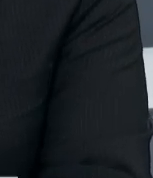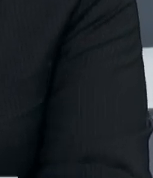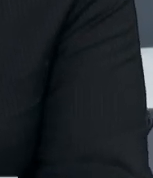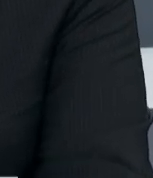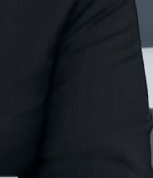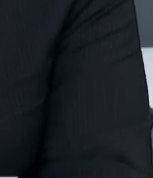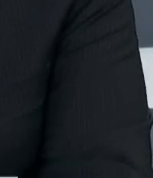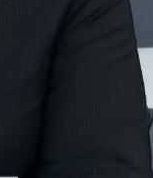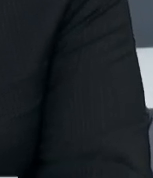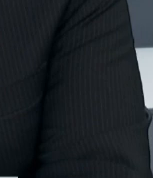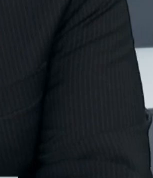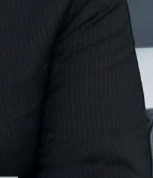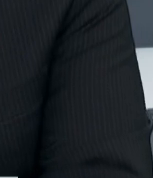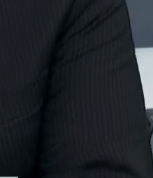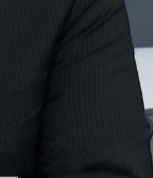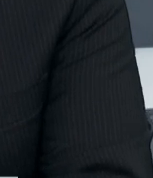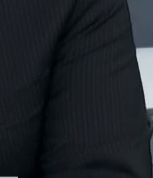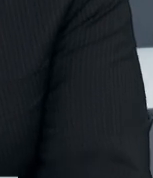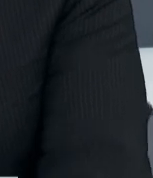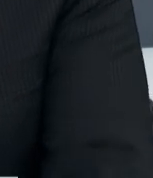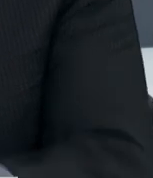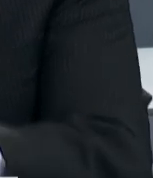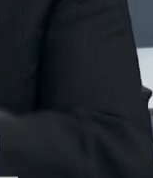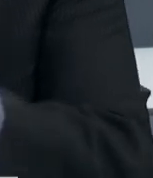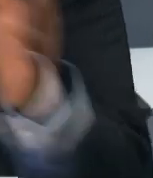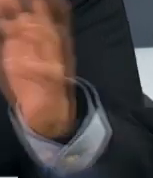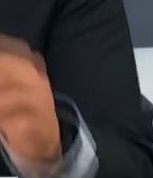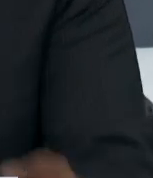actividades laborales que involucren movilización.